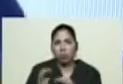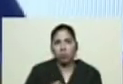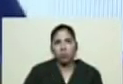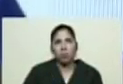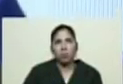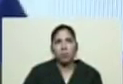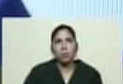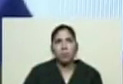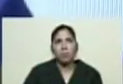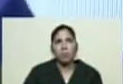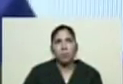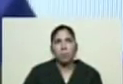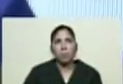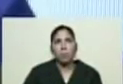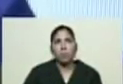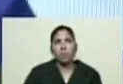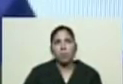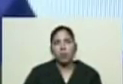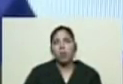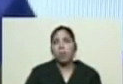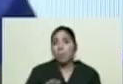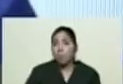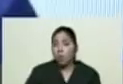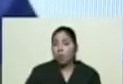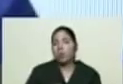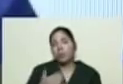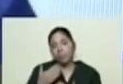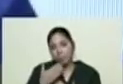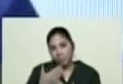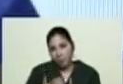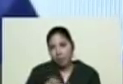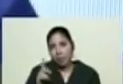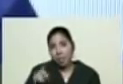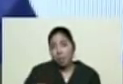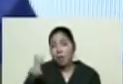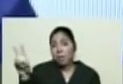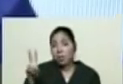de algo que también le tenemos que agradecer a Venezuela.